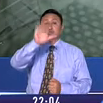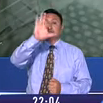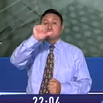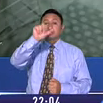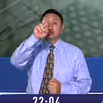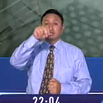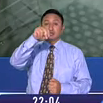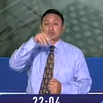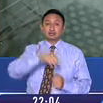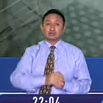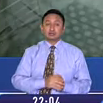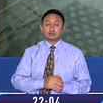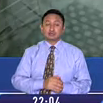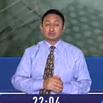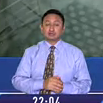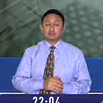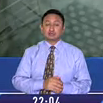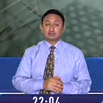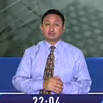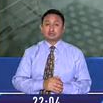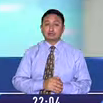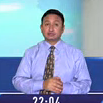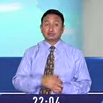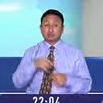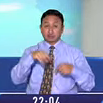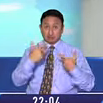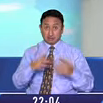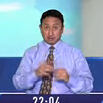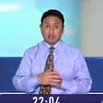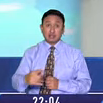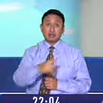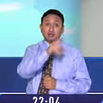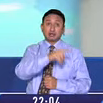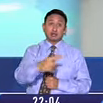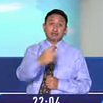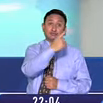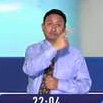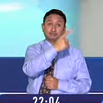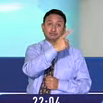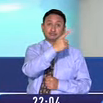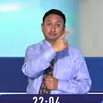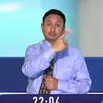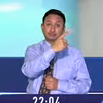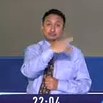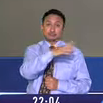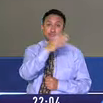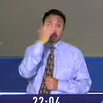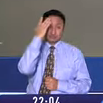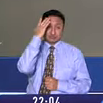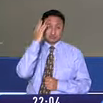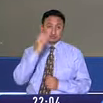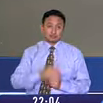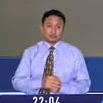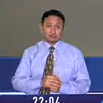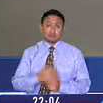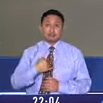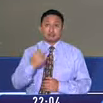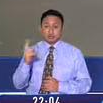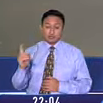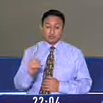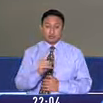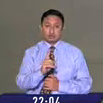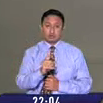entre Páez y Gualguitagua. Tras el ataque, el ciudadano quedó así, visiblemente herido. Estaba bajando cerca